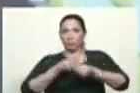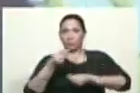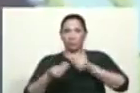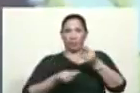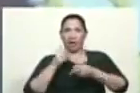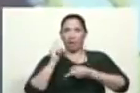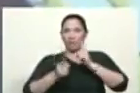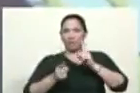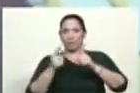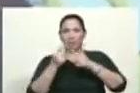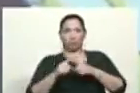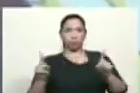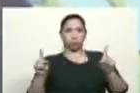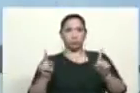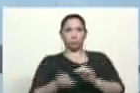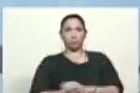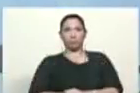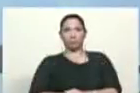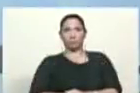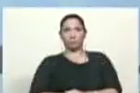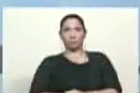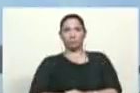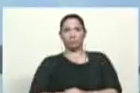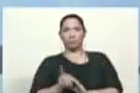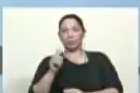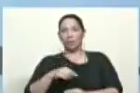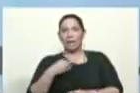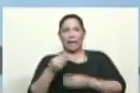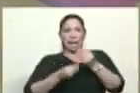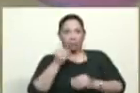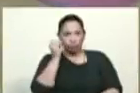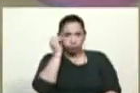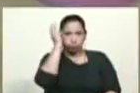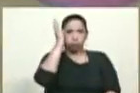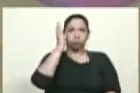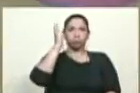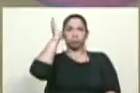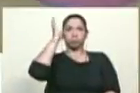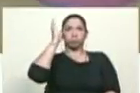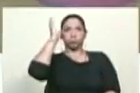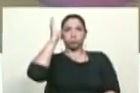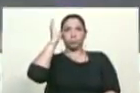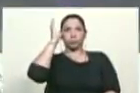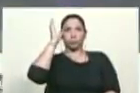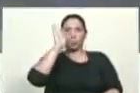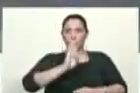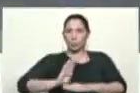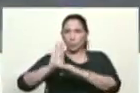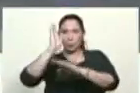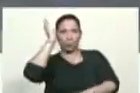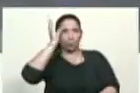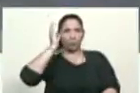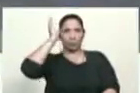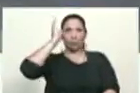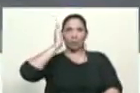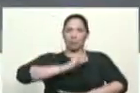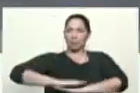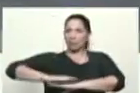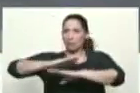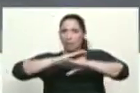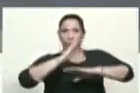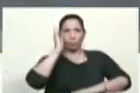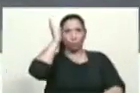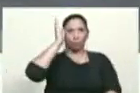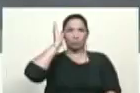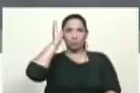desiguales. Además, se va generando la conciencia, el patrimonio de conciencia, el sustrato de conciencia